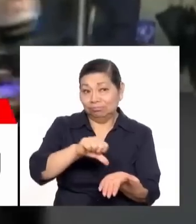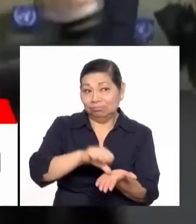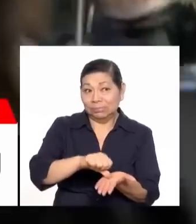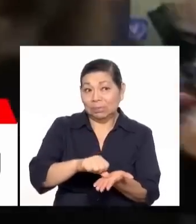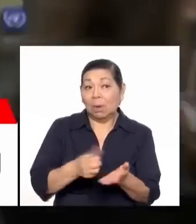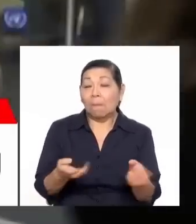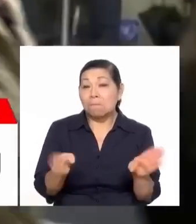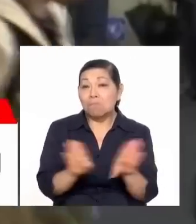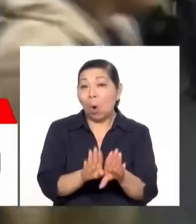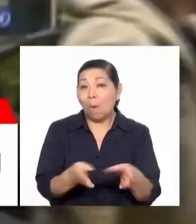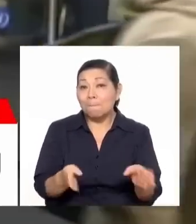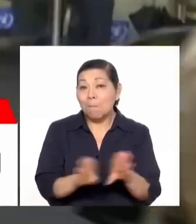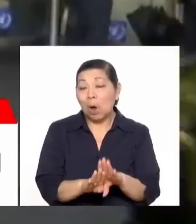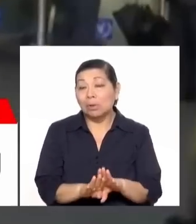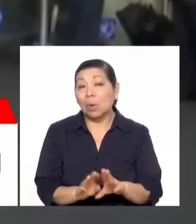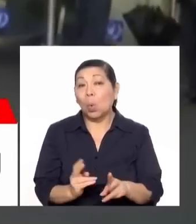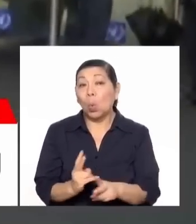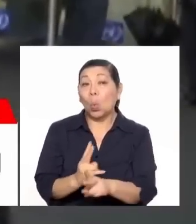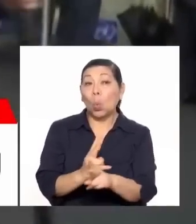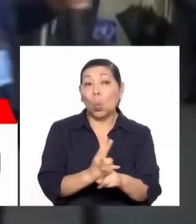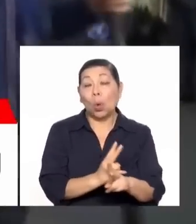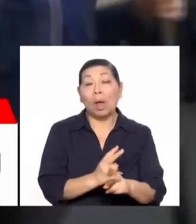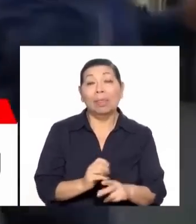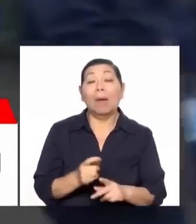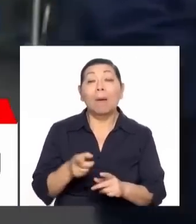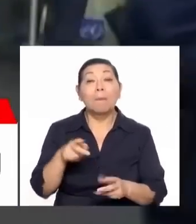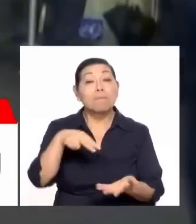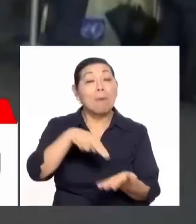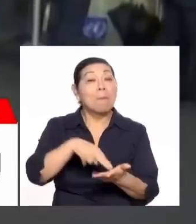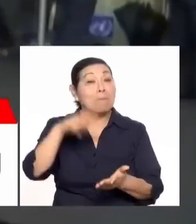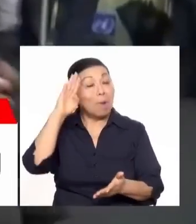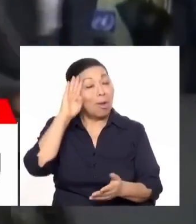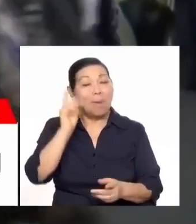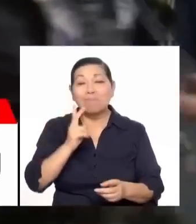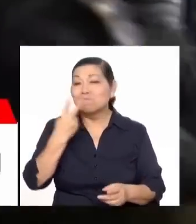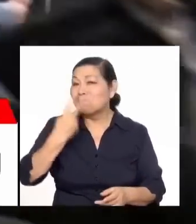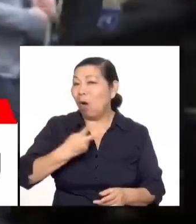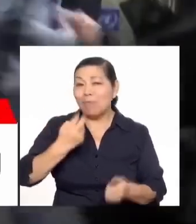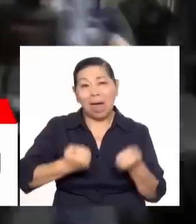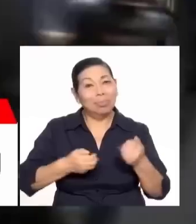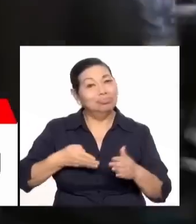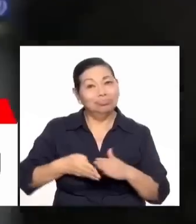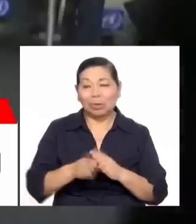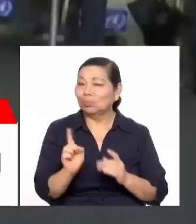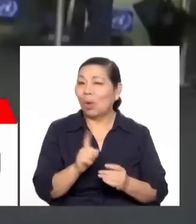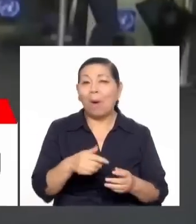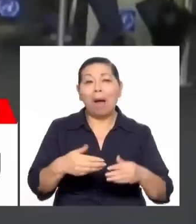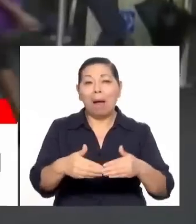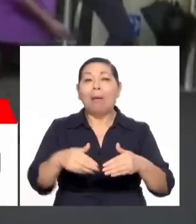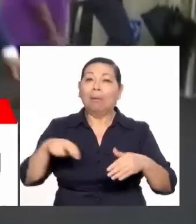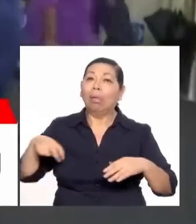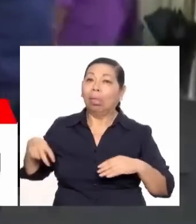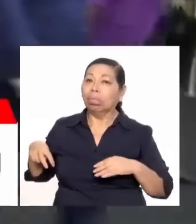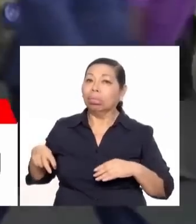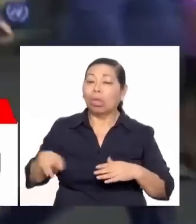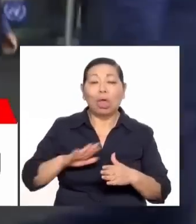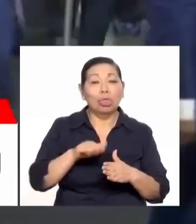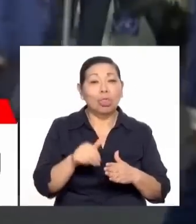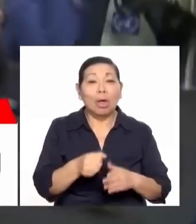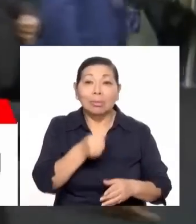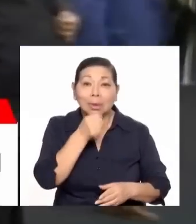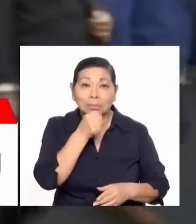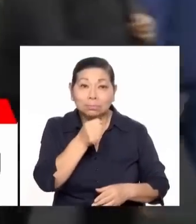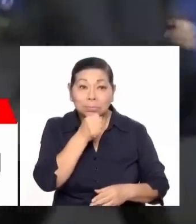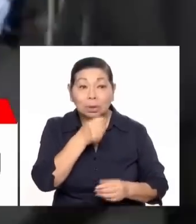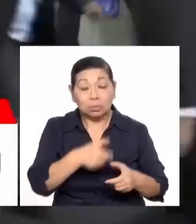sido cerrada por un tema de seguridad. Es también importante que todos los